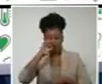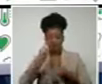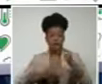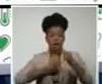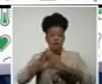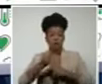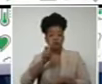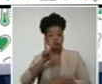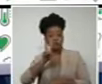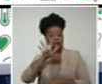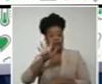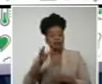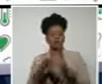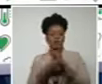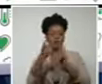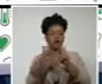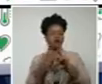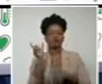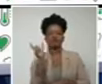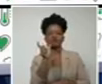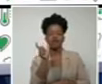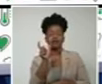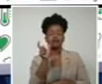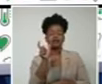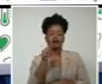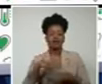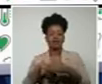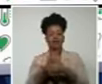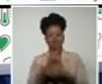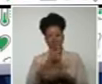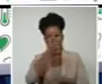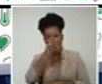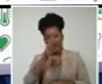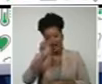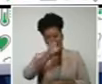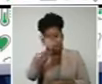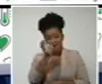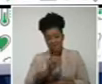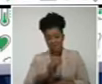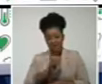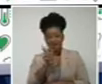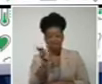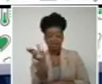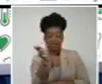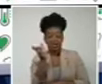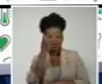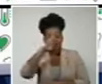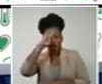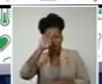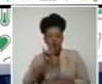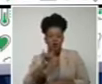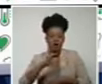25 de mayo se estará celebrando el Día de África, una fecha que Cuba hace suya por las excelentes